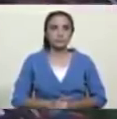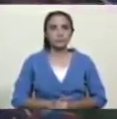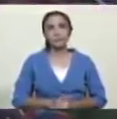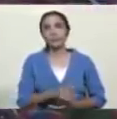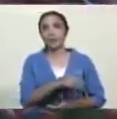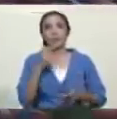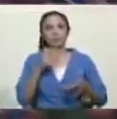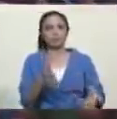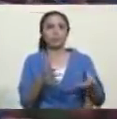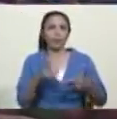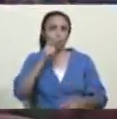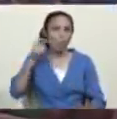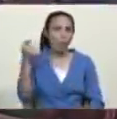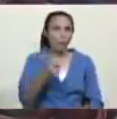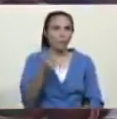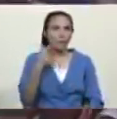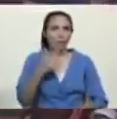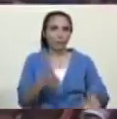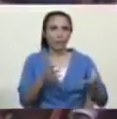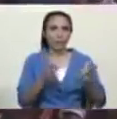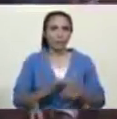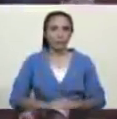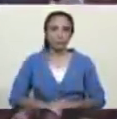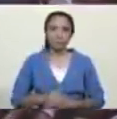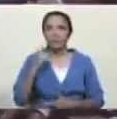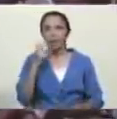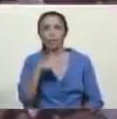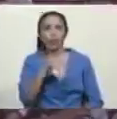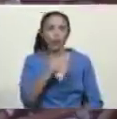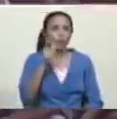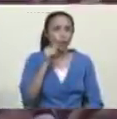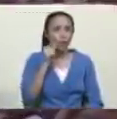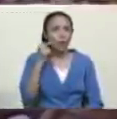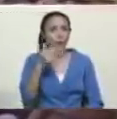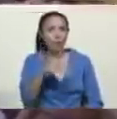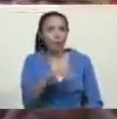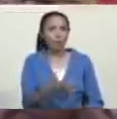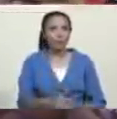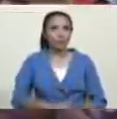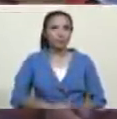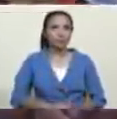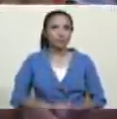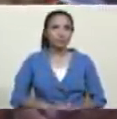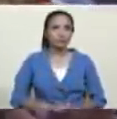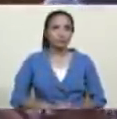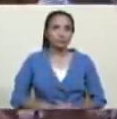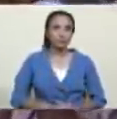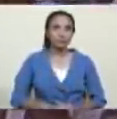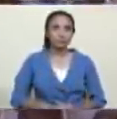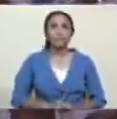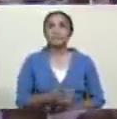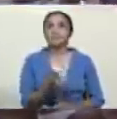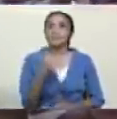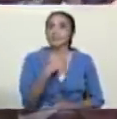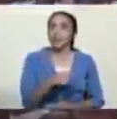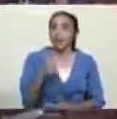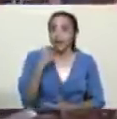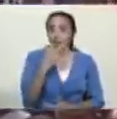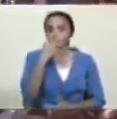Ganamos los hombres, ¿verdad? Claro, ¿dónde están los hombres de Portuguesa? ¿Y quién le va a ganar